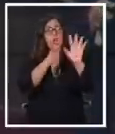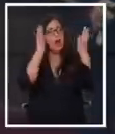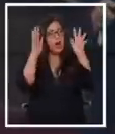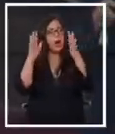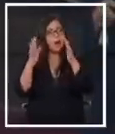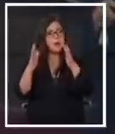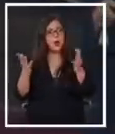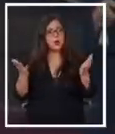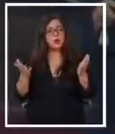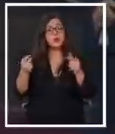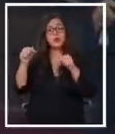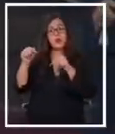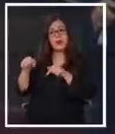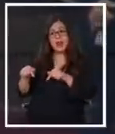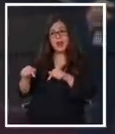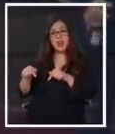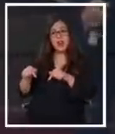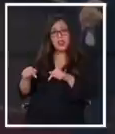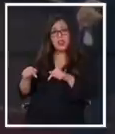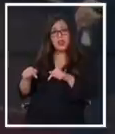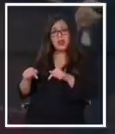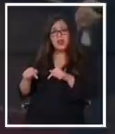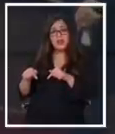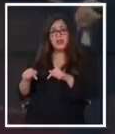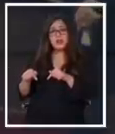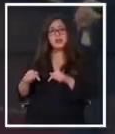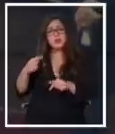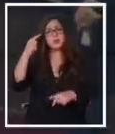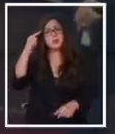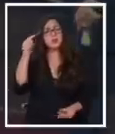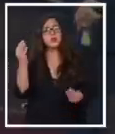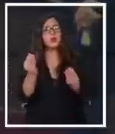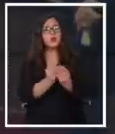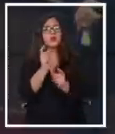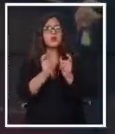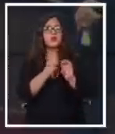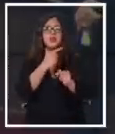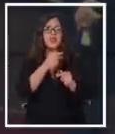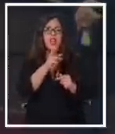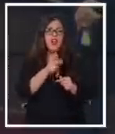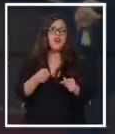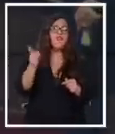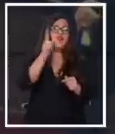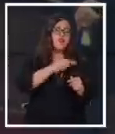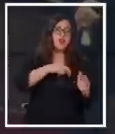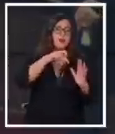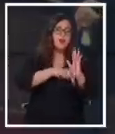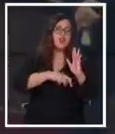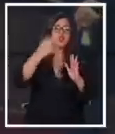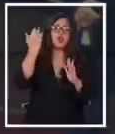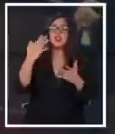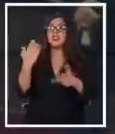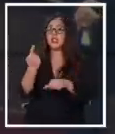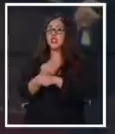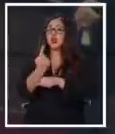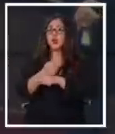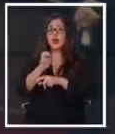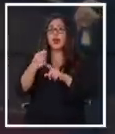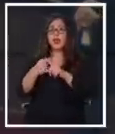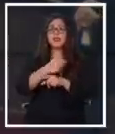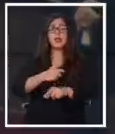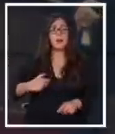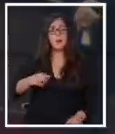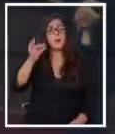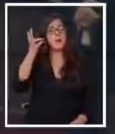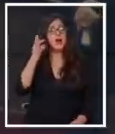hoy día no me cabe ninguna duda de que hay muchos que les gustaría volver a ese proyecto yo lo compré salgo la ex presidenta esto y